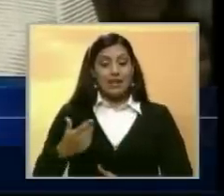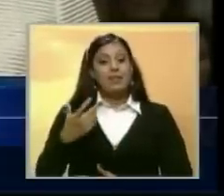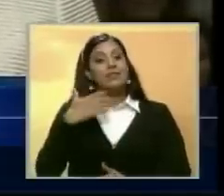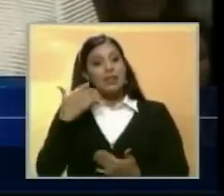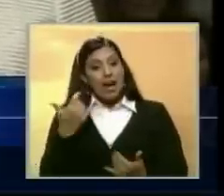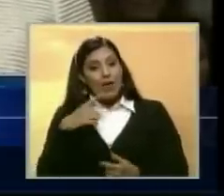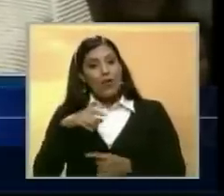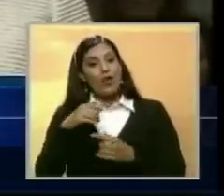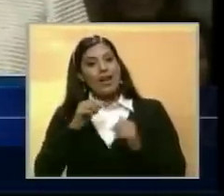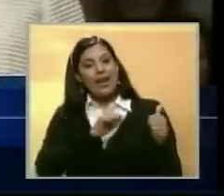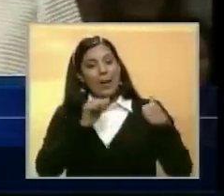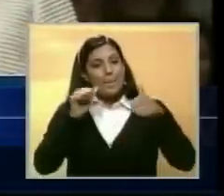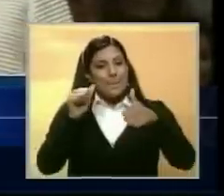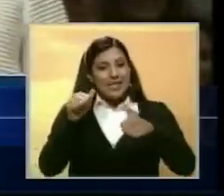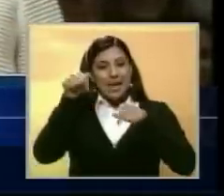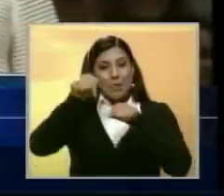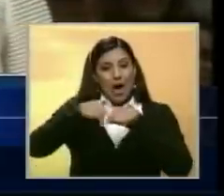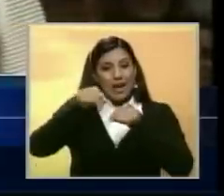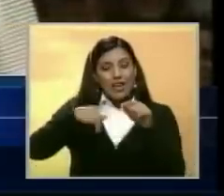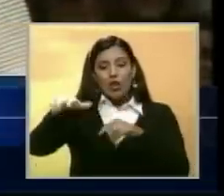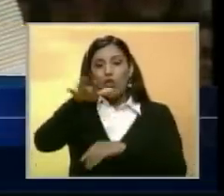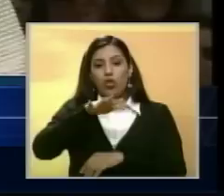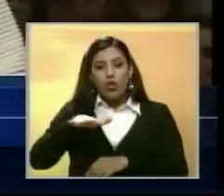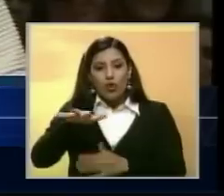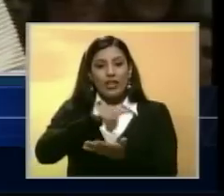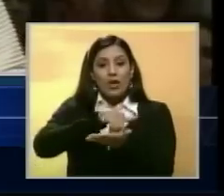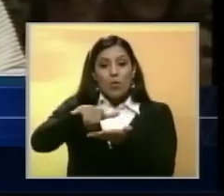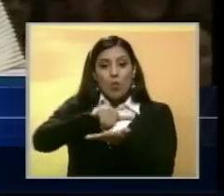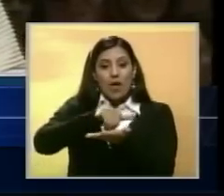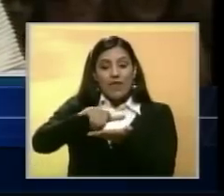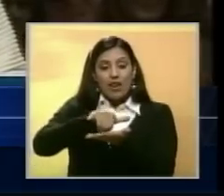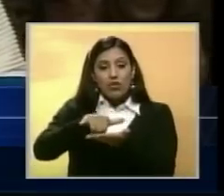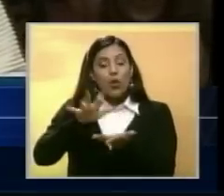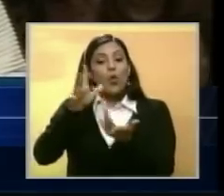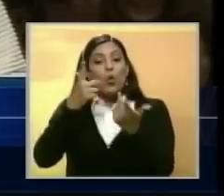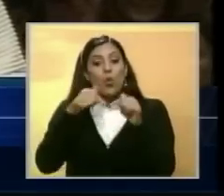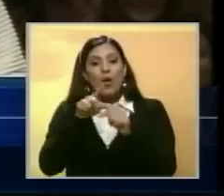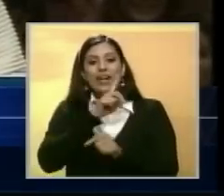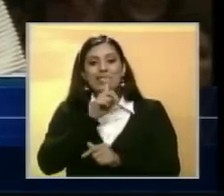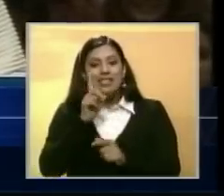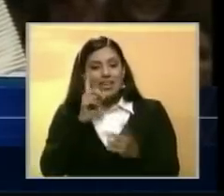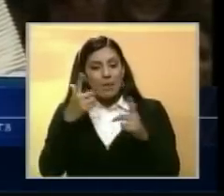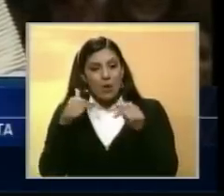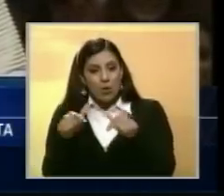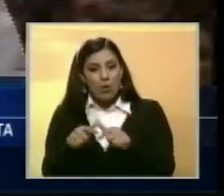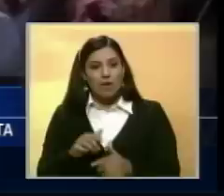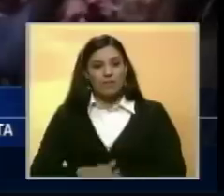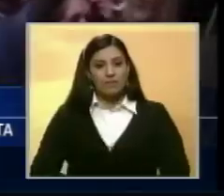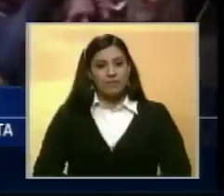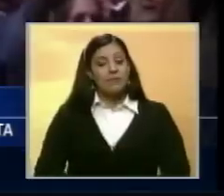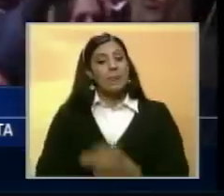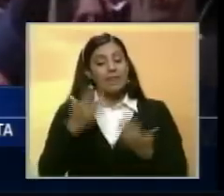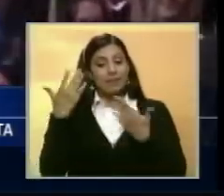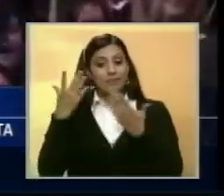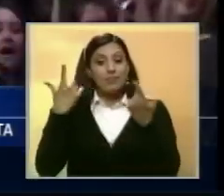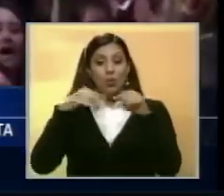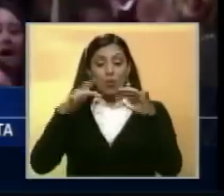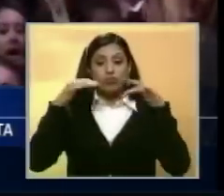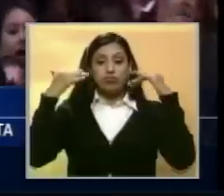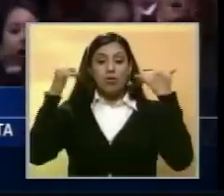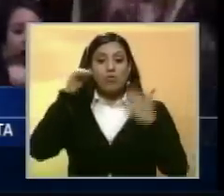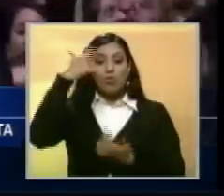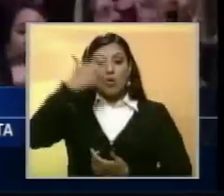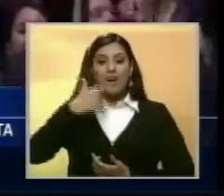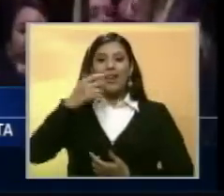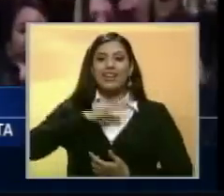Y empezó aquí, en Nueva York, en un lugar que se llama Seneca Falls. Durante el evento, Clinton